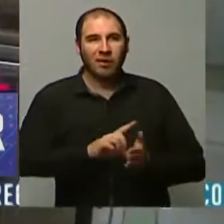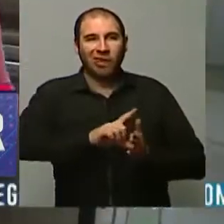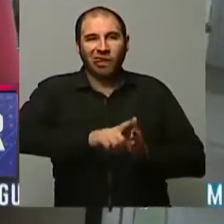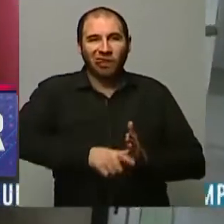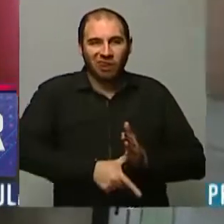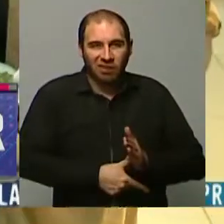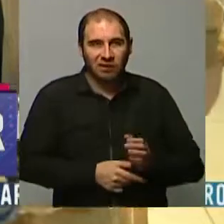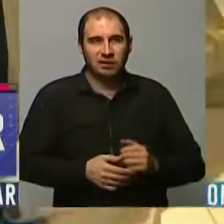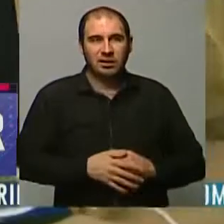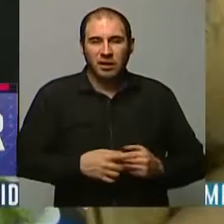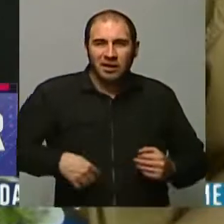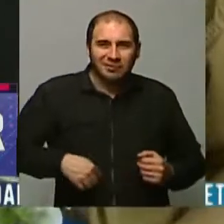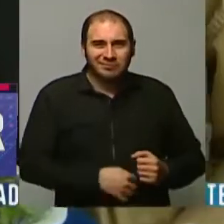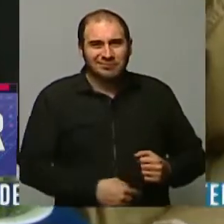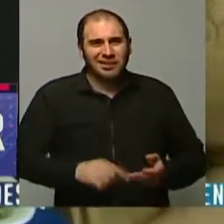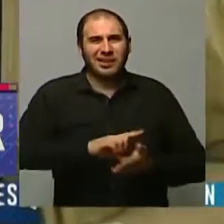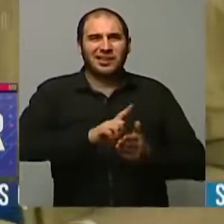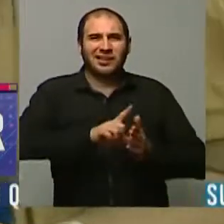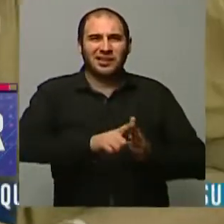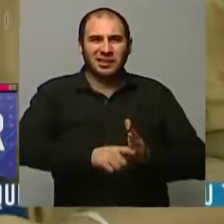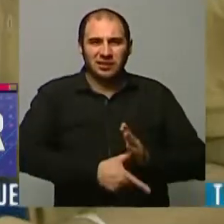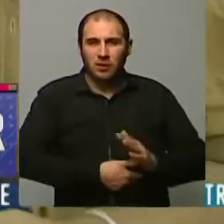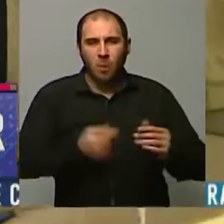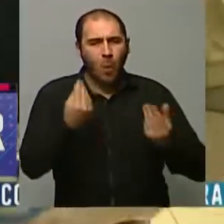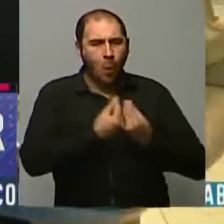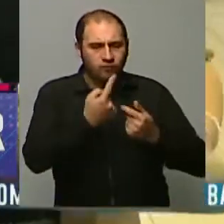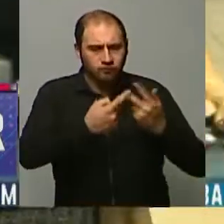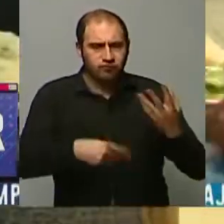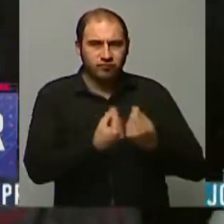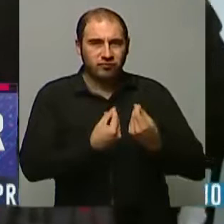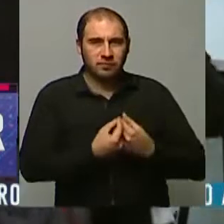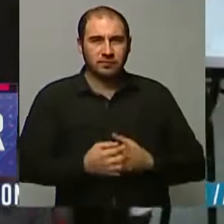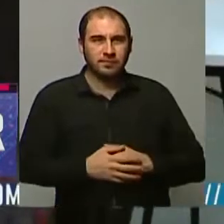del movimiento intestinal, pueden haber un montón de situaciones.